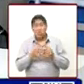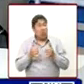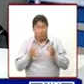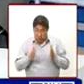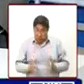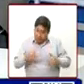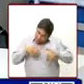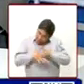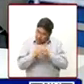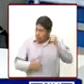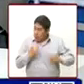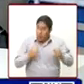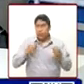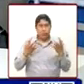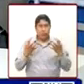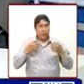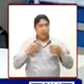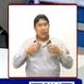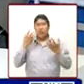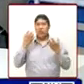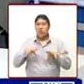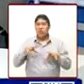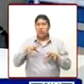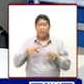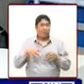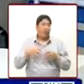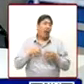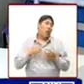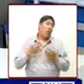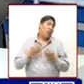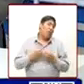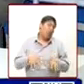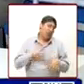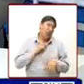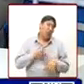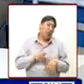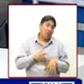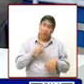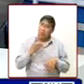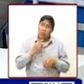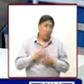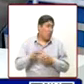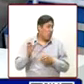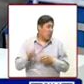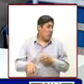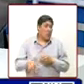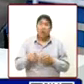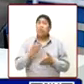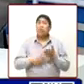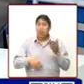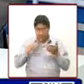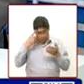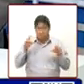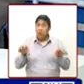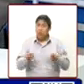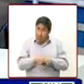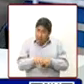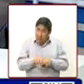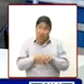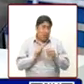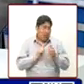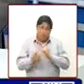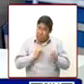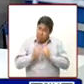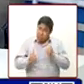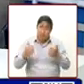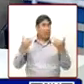campo de juego para ganar. No creo que ingrese a perder, no pasa por o simplemente a cumplir, no. Pero por supuesto. Para por eso supuesto. Son contratados, porque son